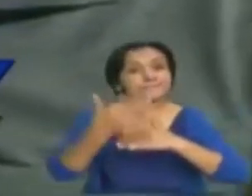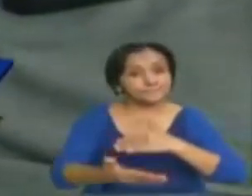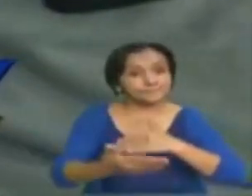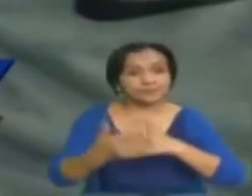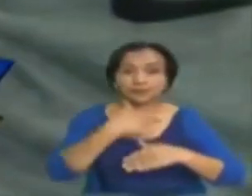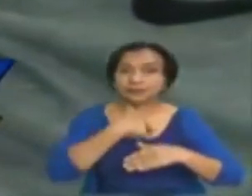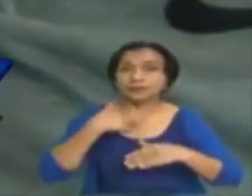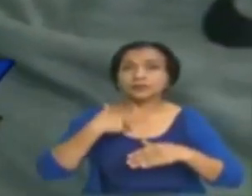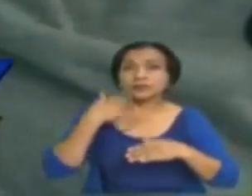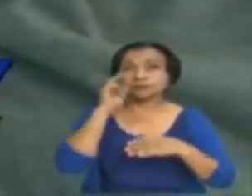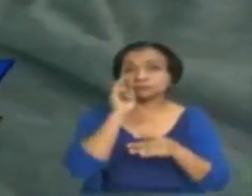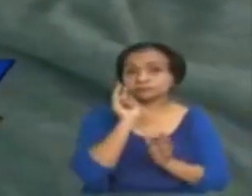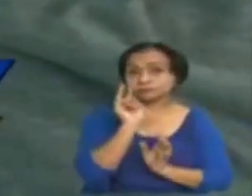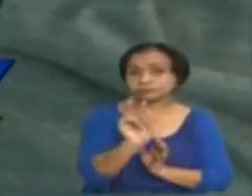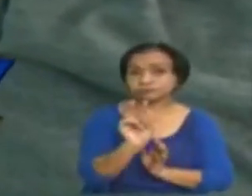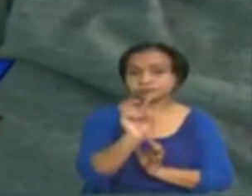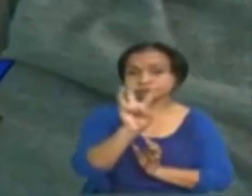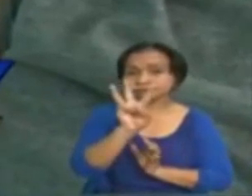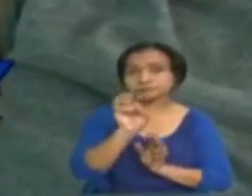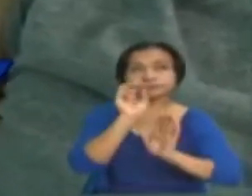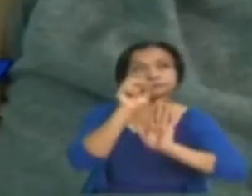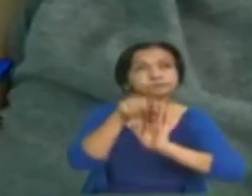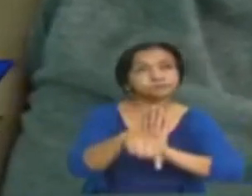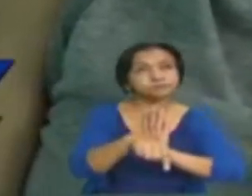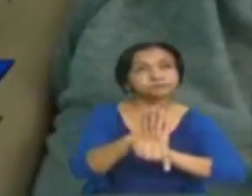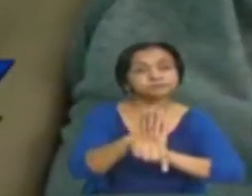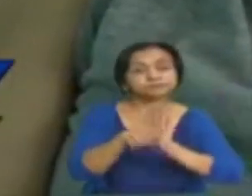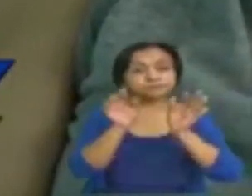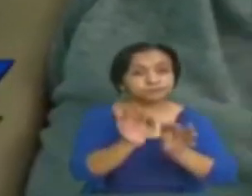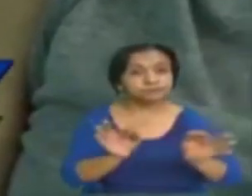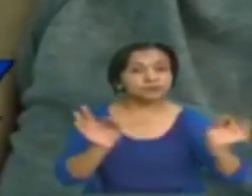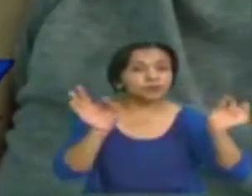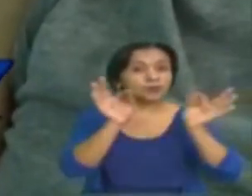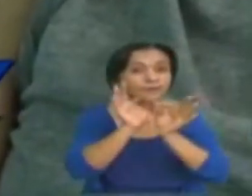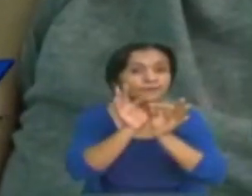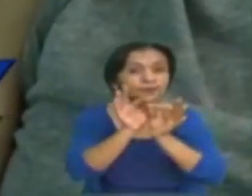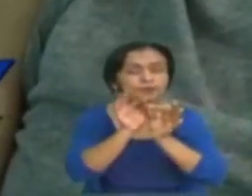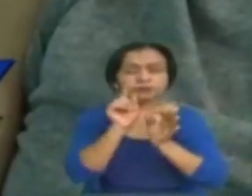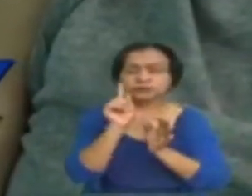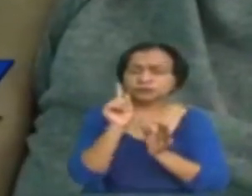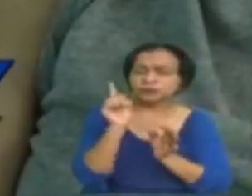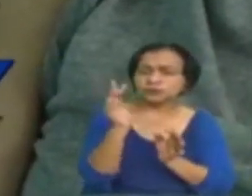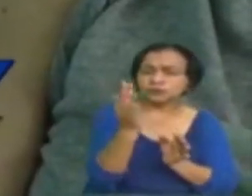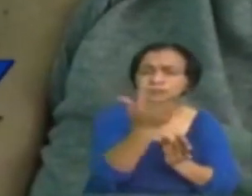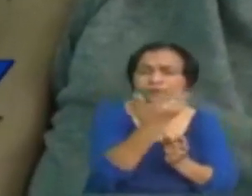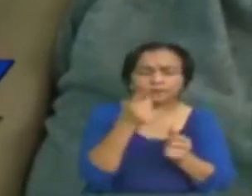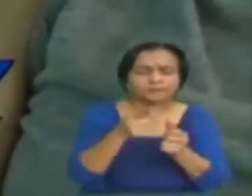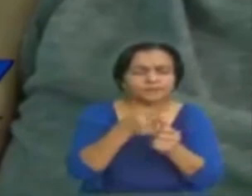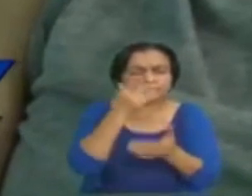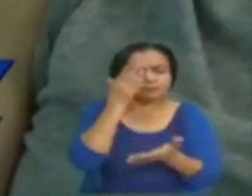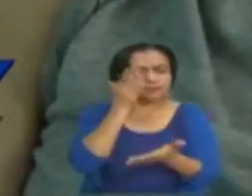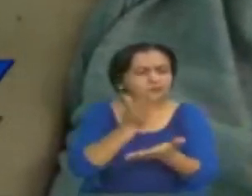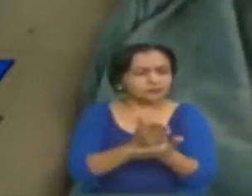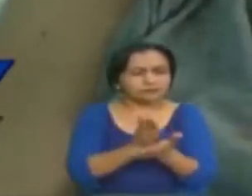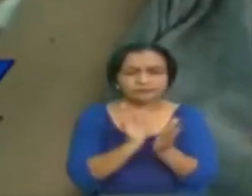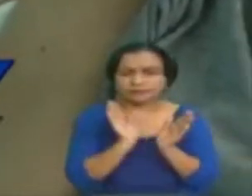la actividad de mañana 3 aquí en Managua, Policlínico Iraní, Hospital Manolo Morales, Vía Sandino, Centro